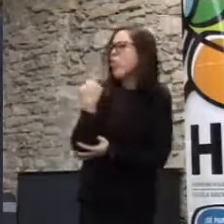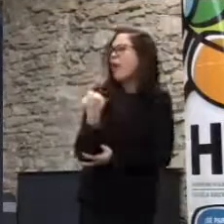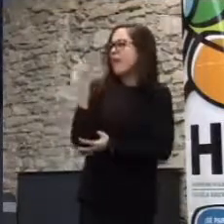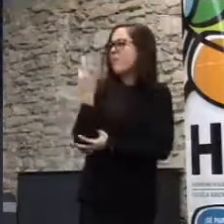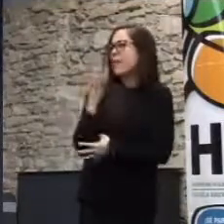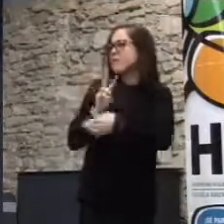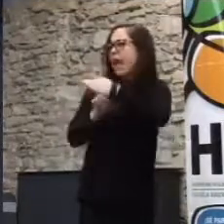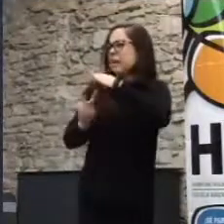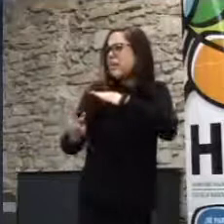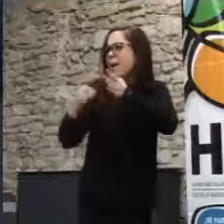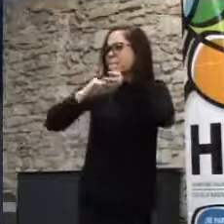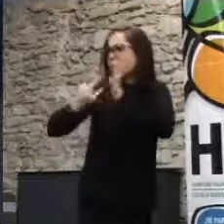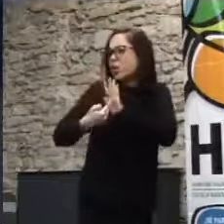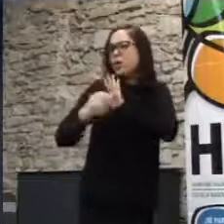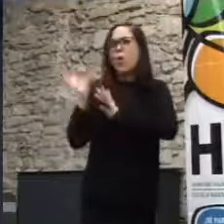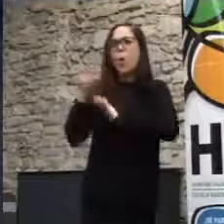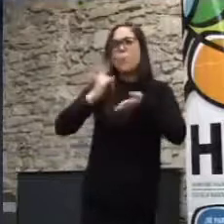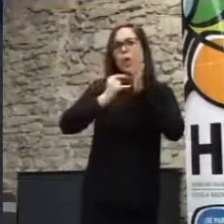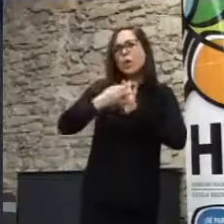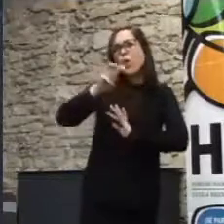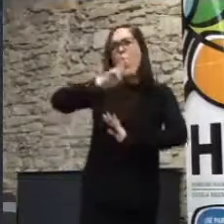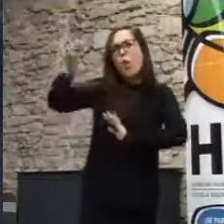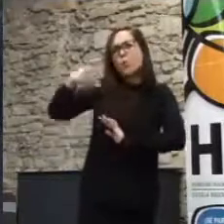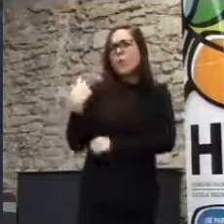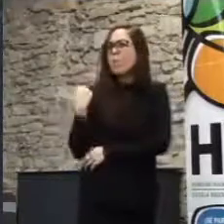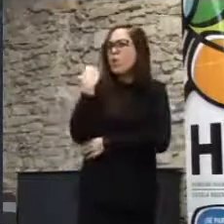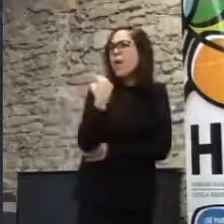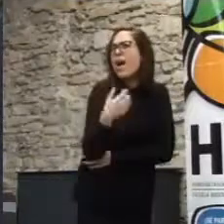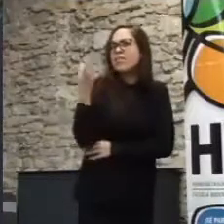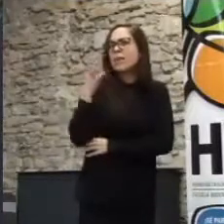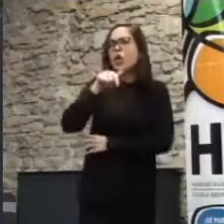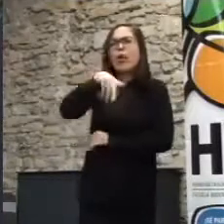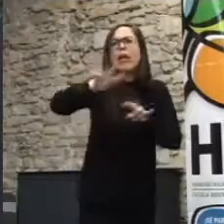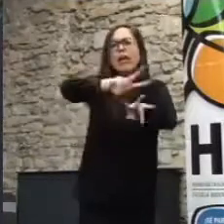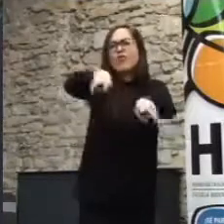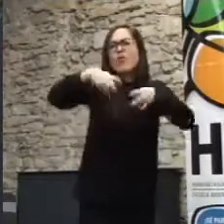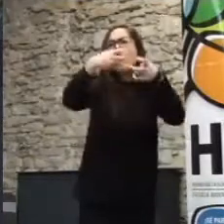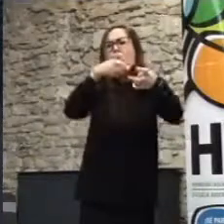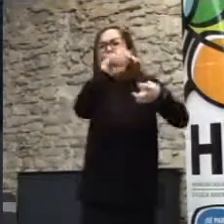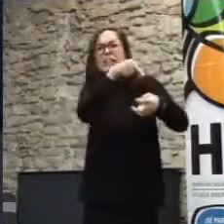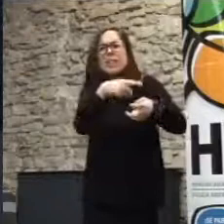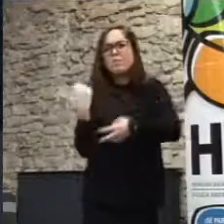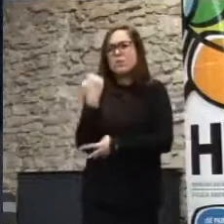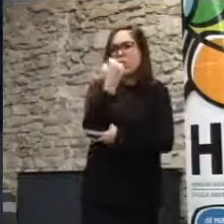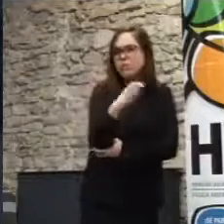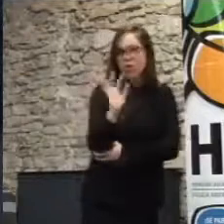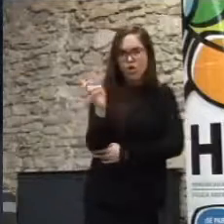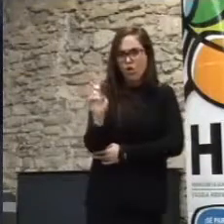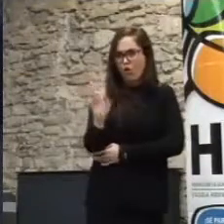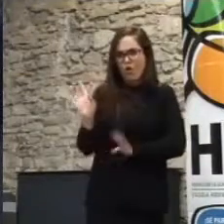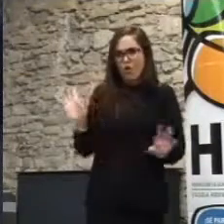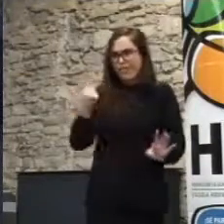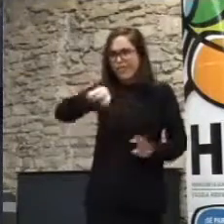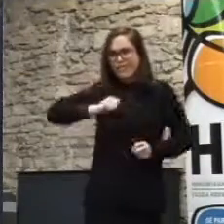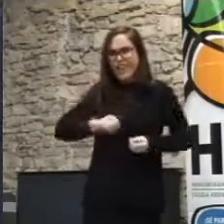tranvía o que este proyecto o que esta reforma salga adelante. No, nosotros tenemos que informar, no